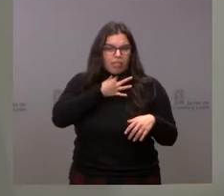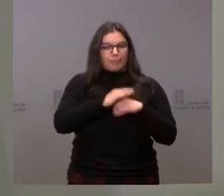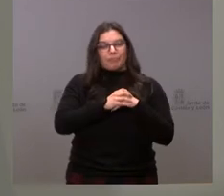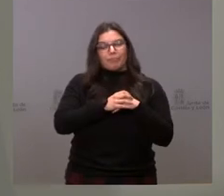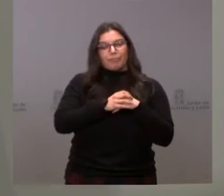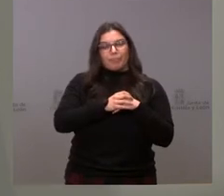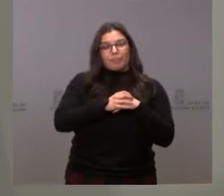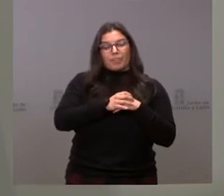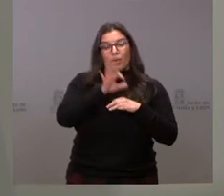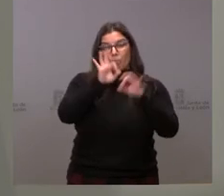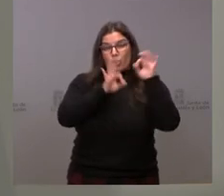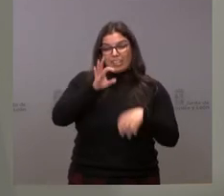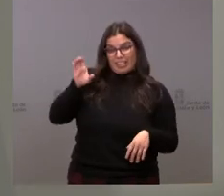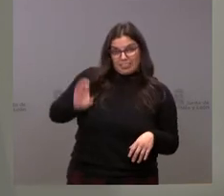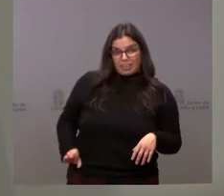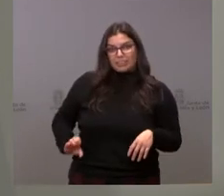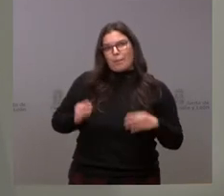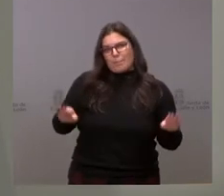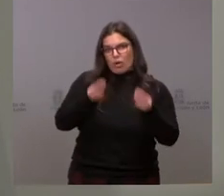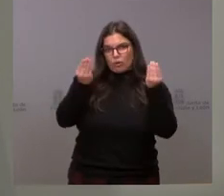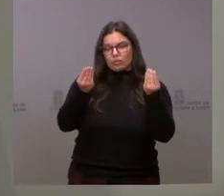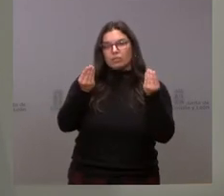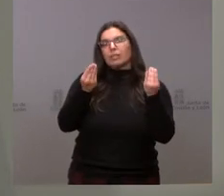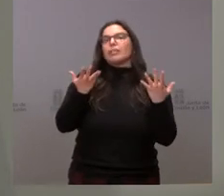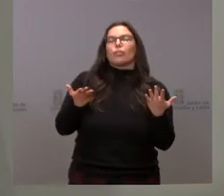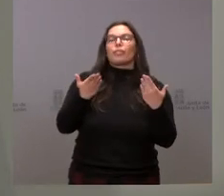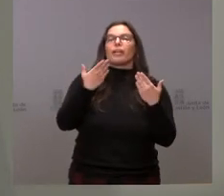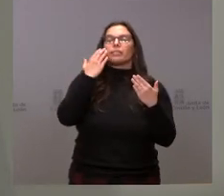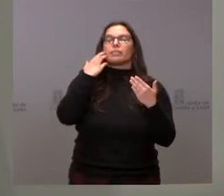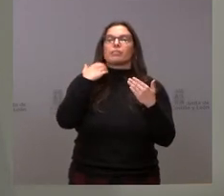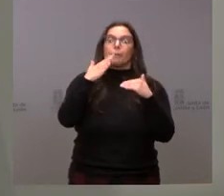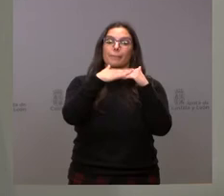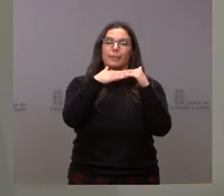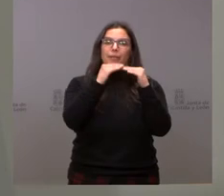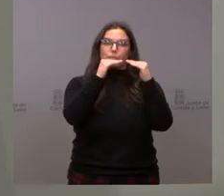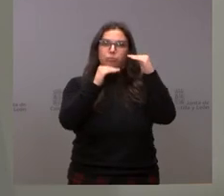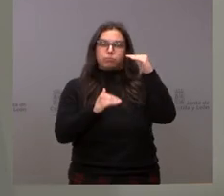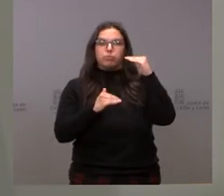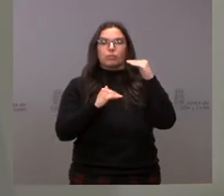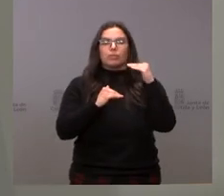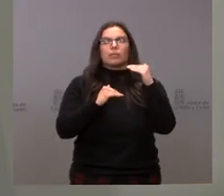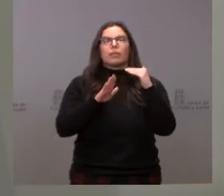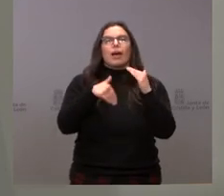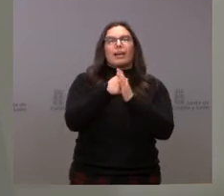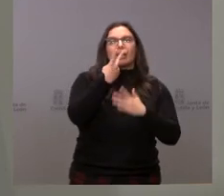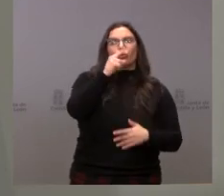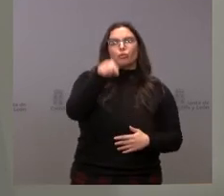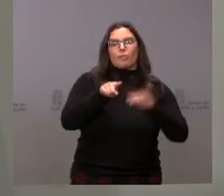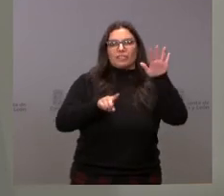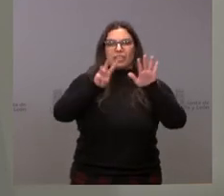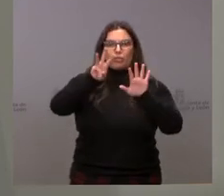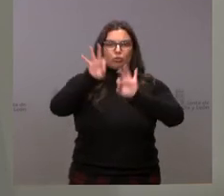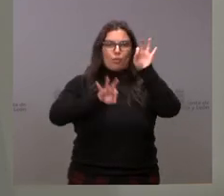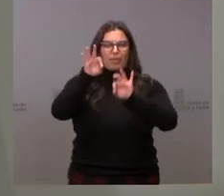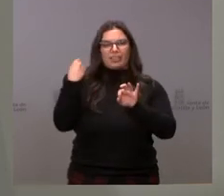de renta en esta convocatoria de tal forma que se aumenta el umbral hasta 268 veces el